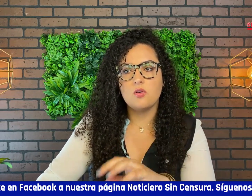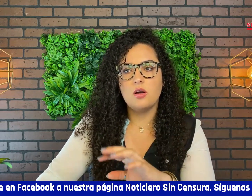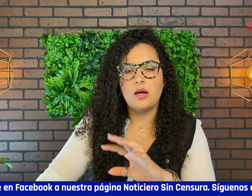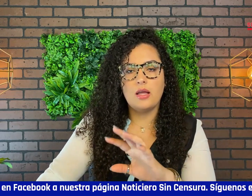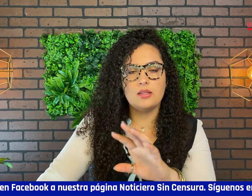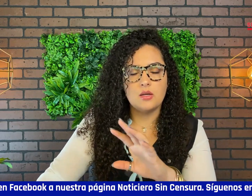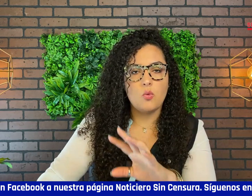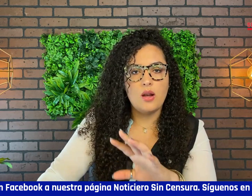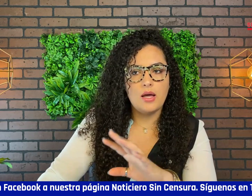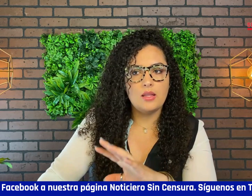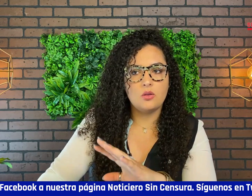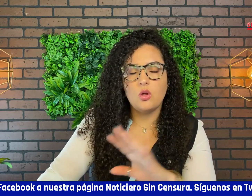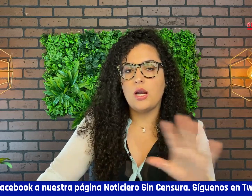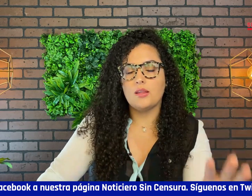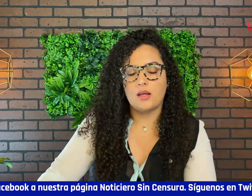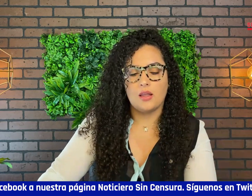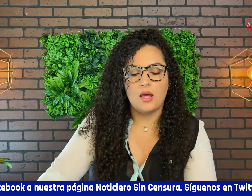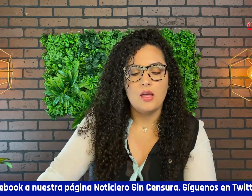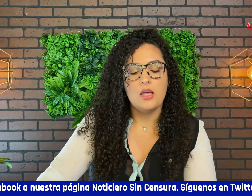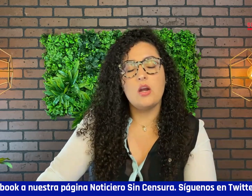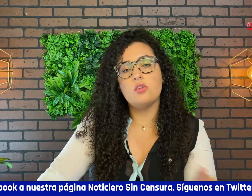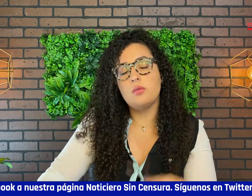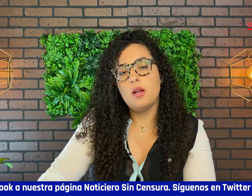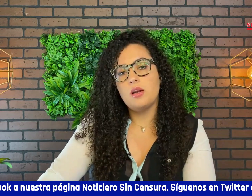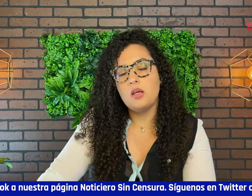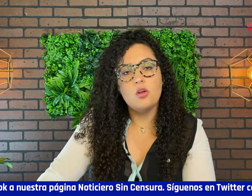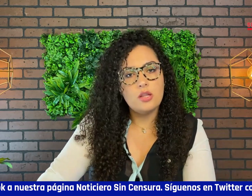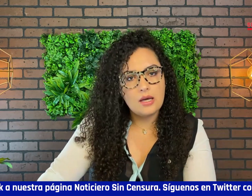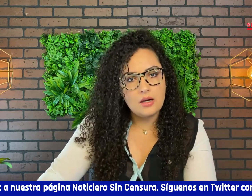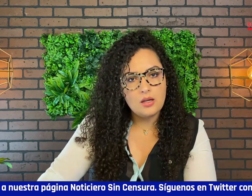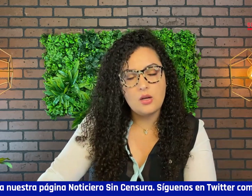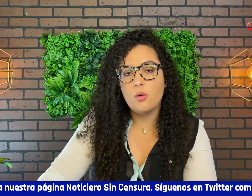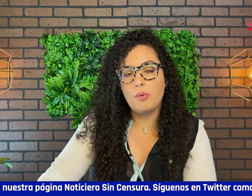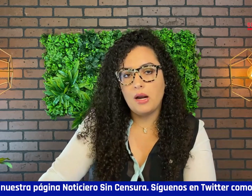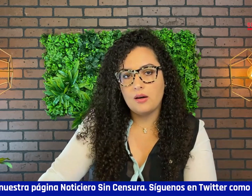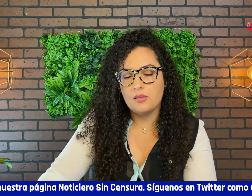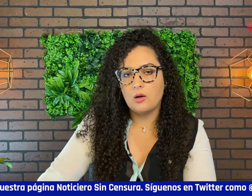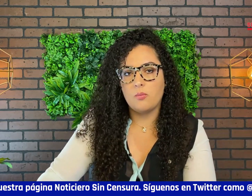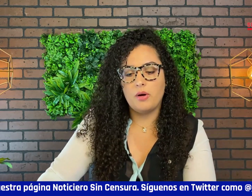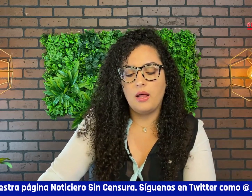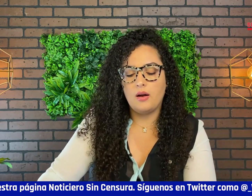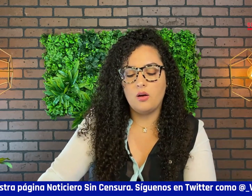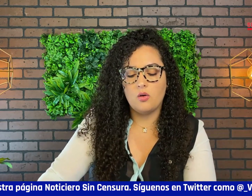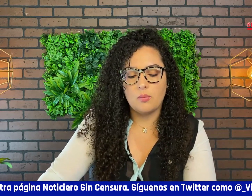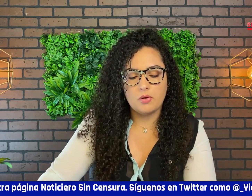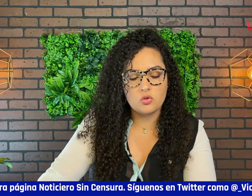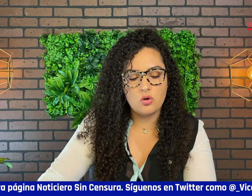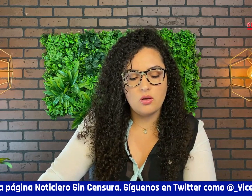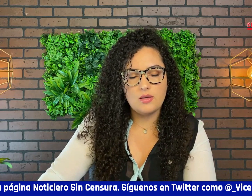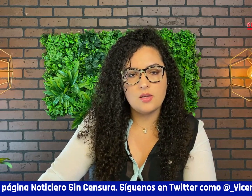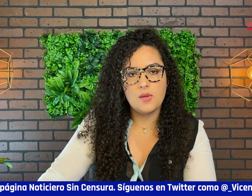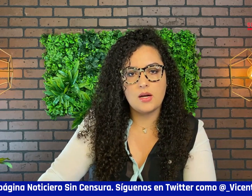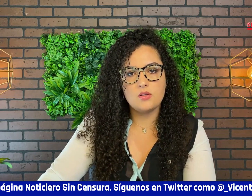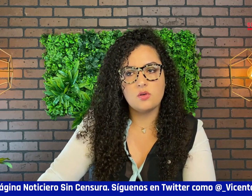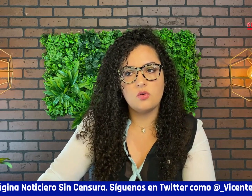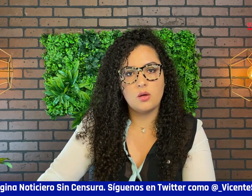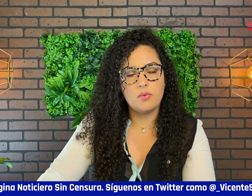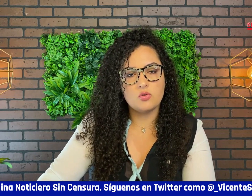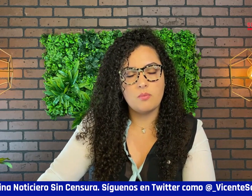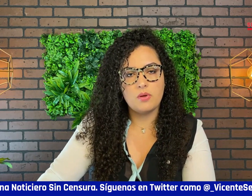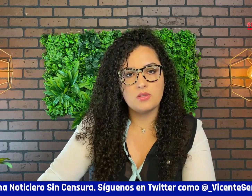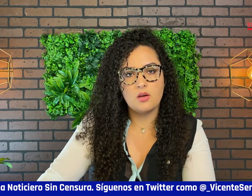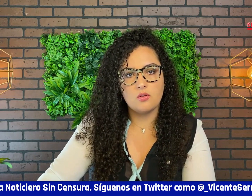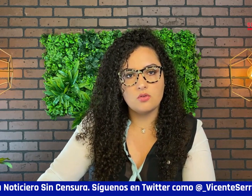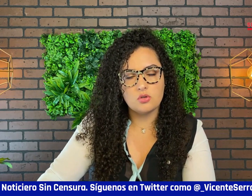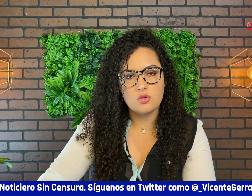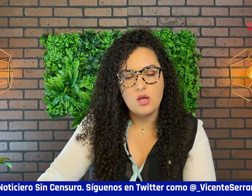se cuelga de toda la tragedia. Y no terminan y no dejan y no paran de comparar lo que pasó este viernes con lo que pasó